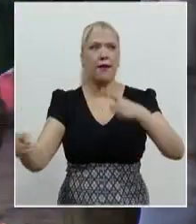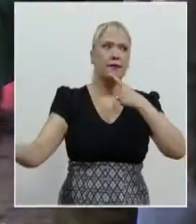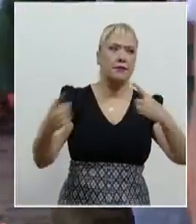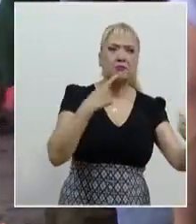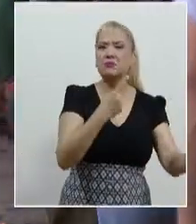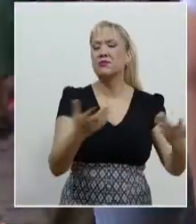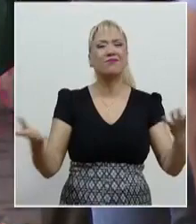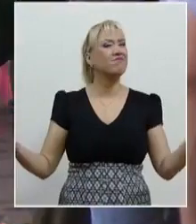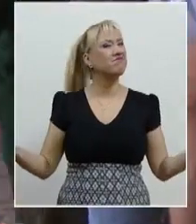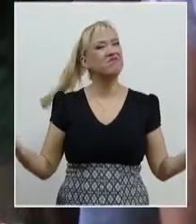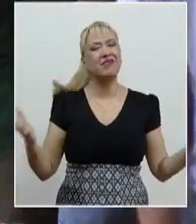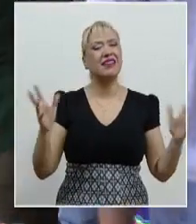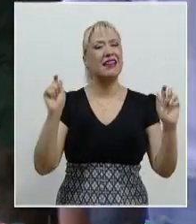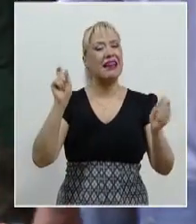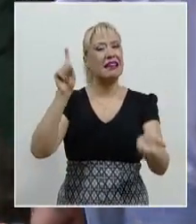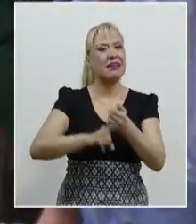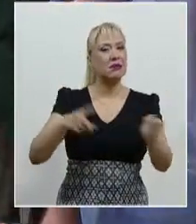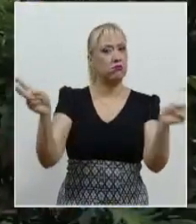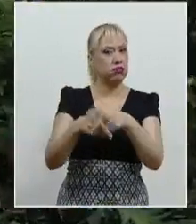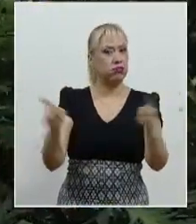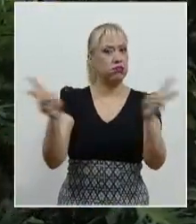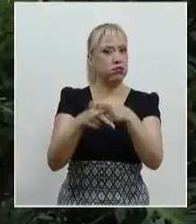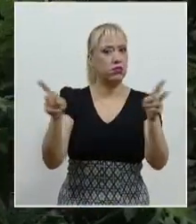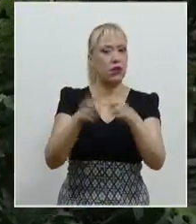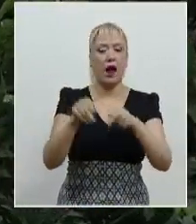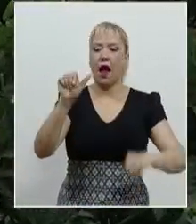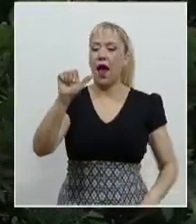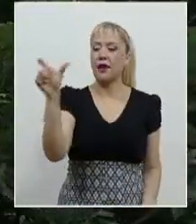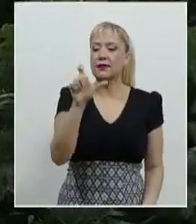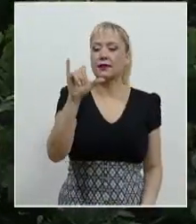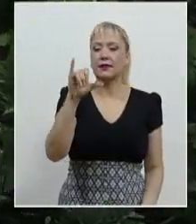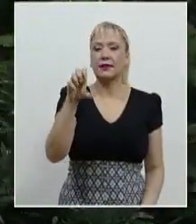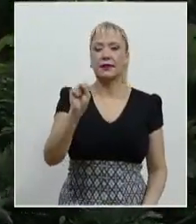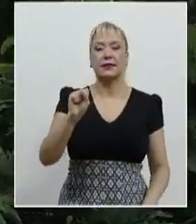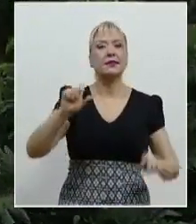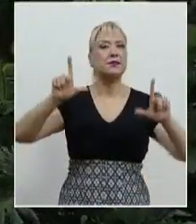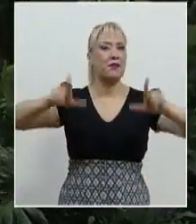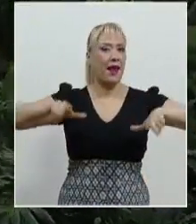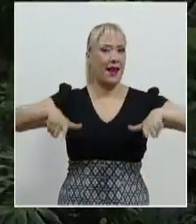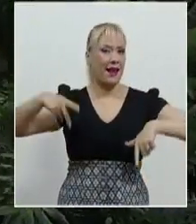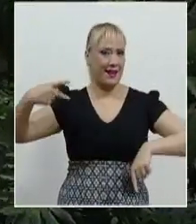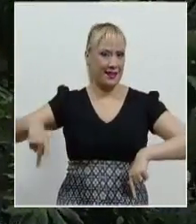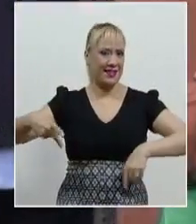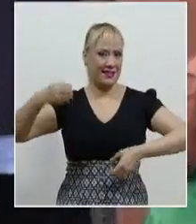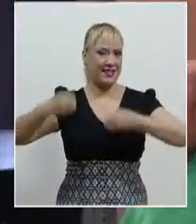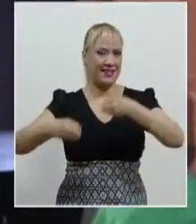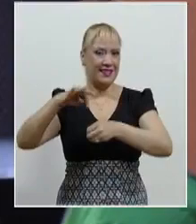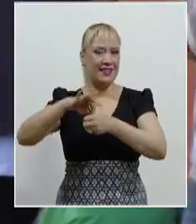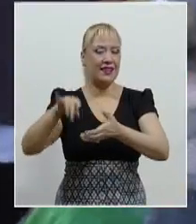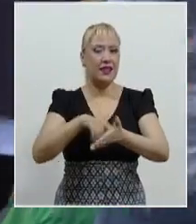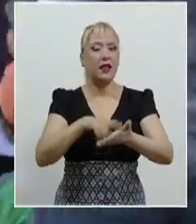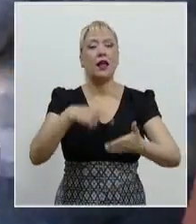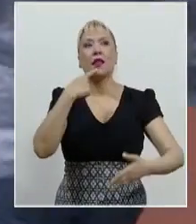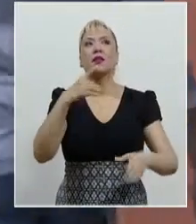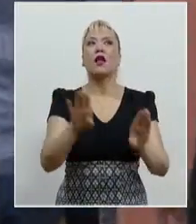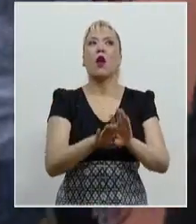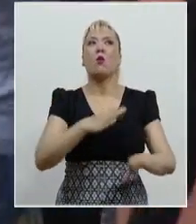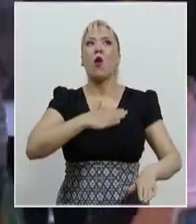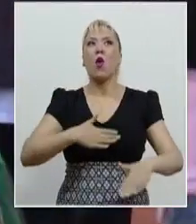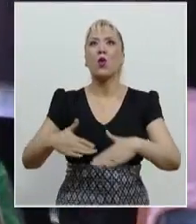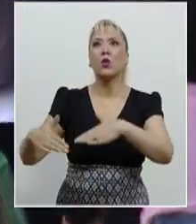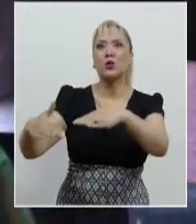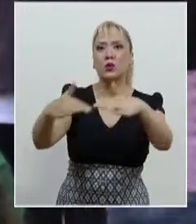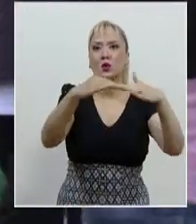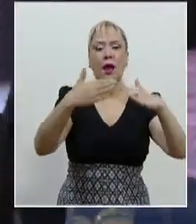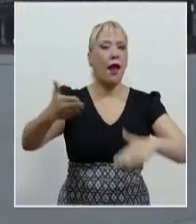la investigadora Montserrat Paz en el blog Axis del Tribunal Electoral. Señaló que la transición hacia la democracia que dejó